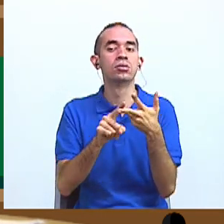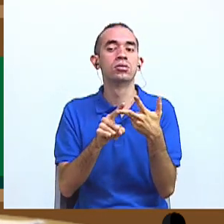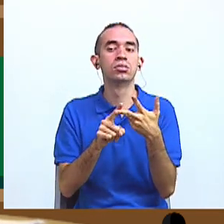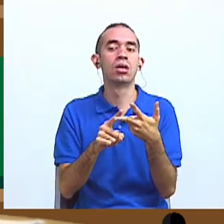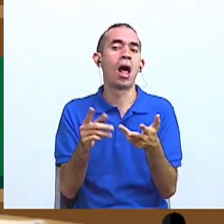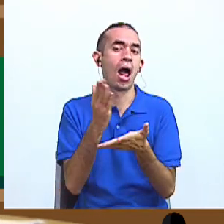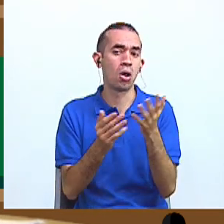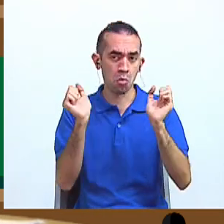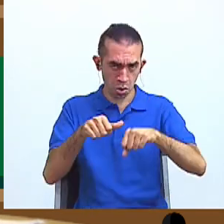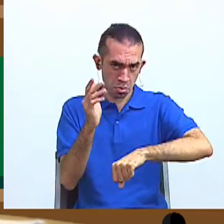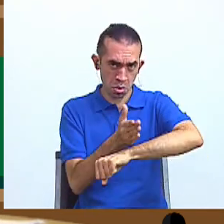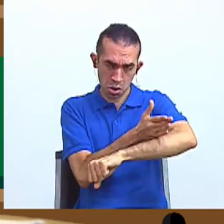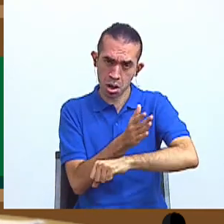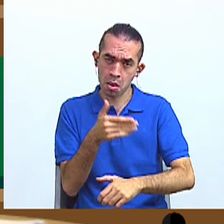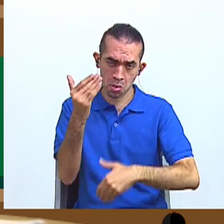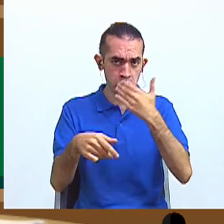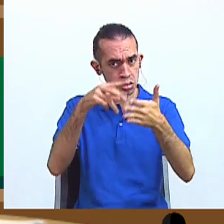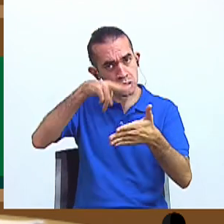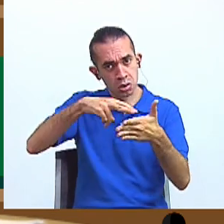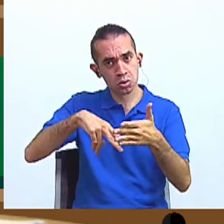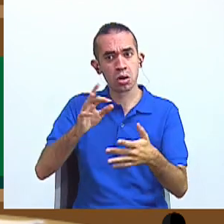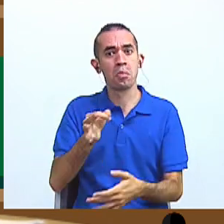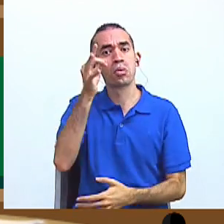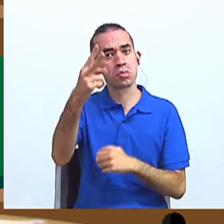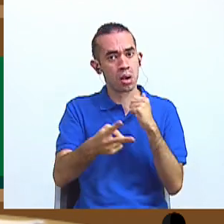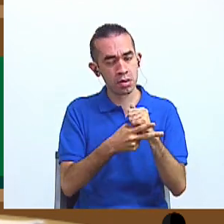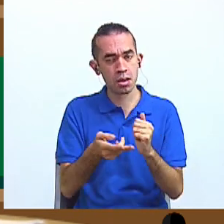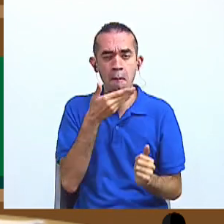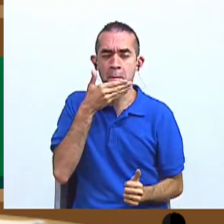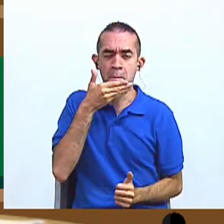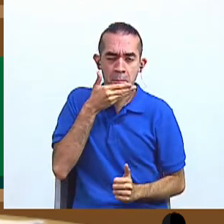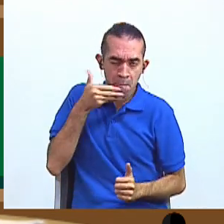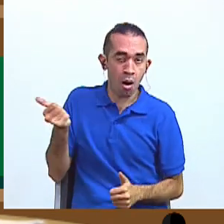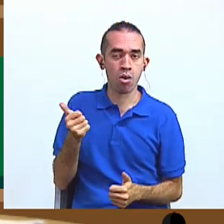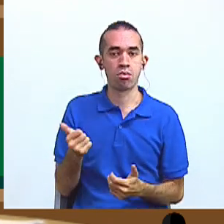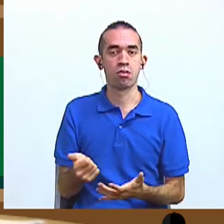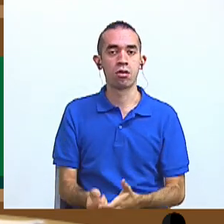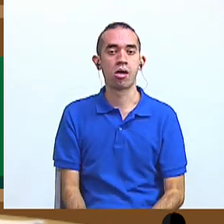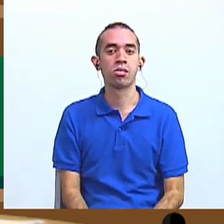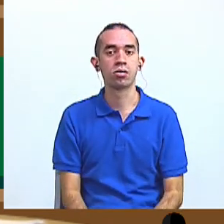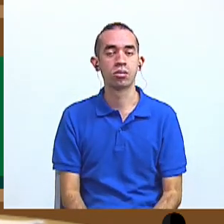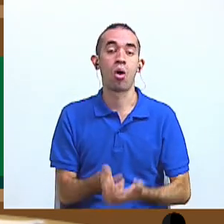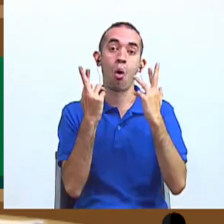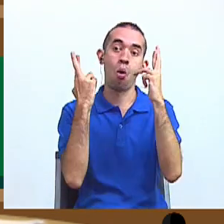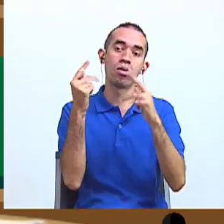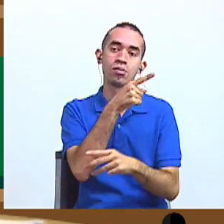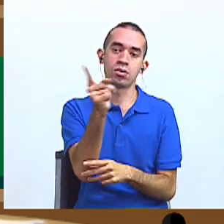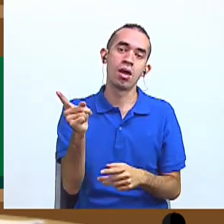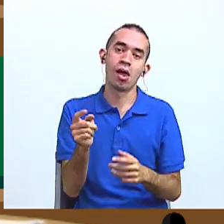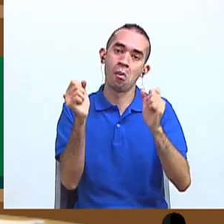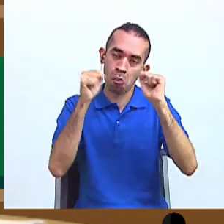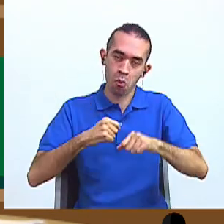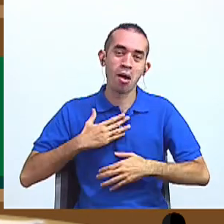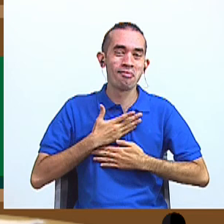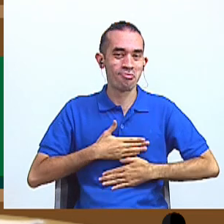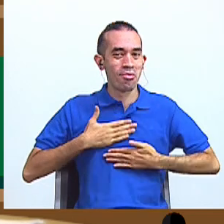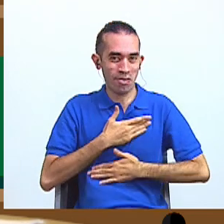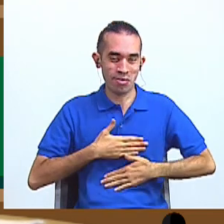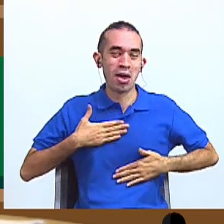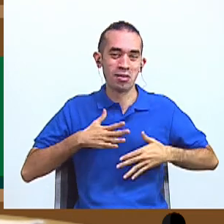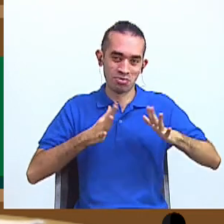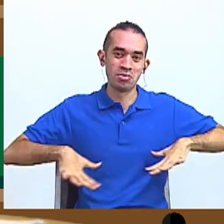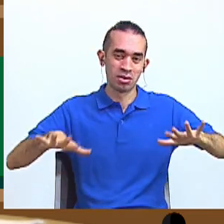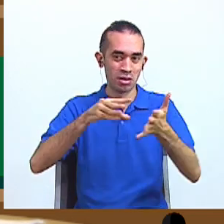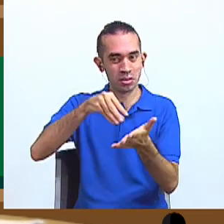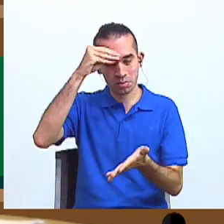puedo mejorar en mis procesos de lectura para hacerlos mucho más enriquecedores? Espero que hayan podido disfrutar este espacio